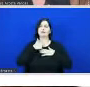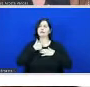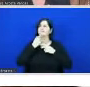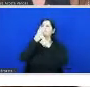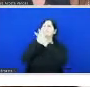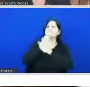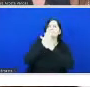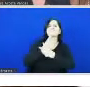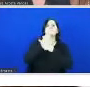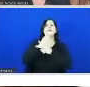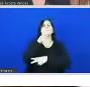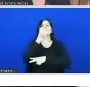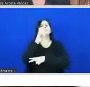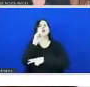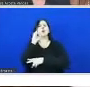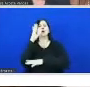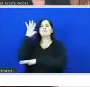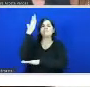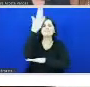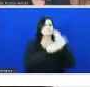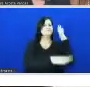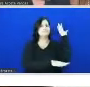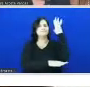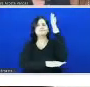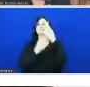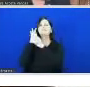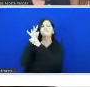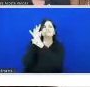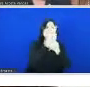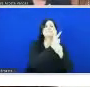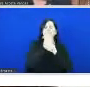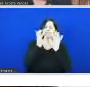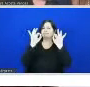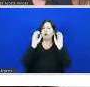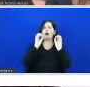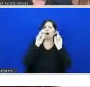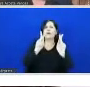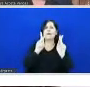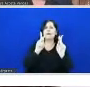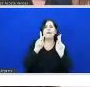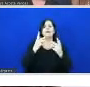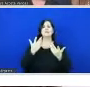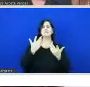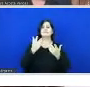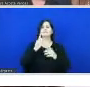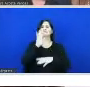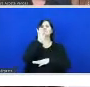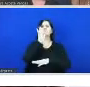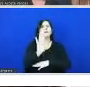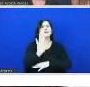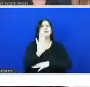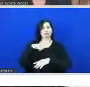indígenas prestamos servicios ambientales que tienen que ver con protección del agua y que todo eso lo hacemos a partir de